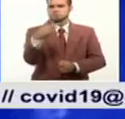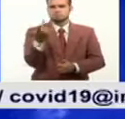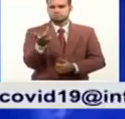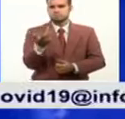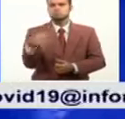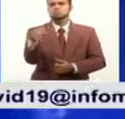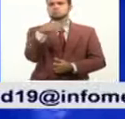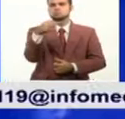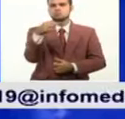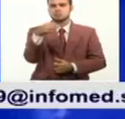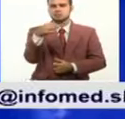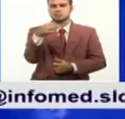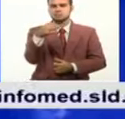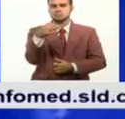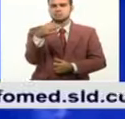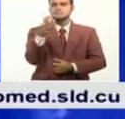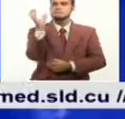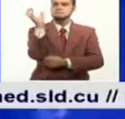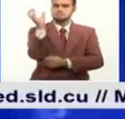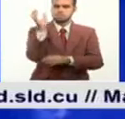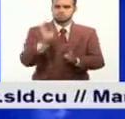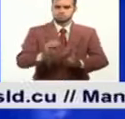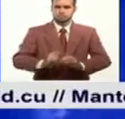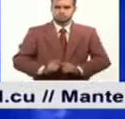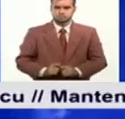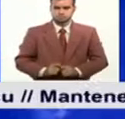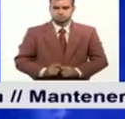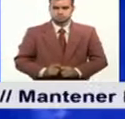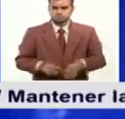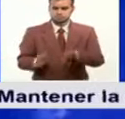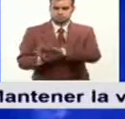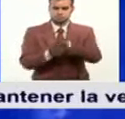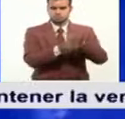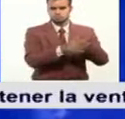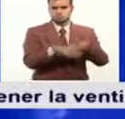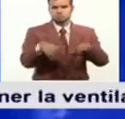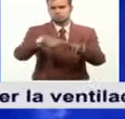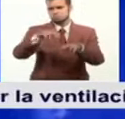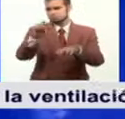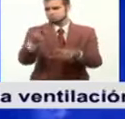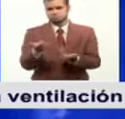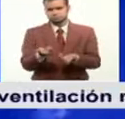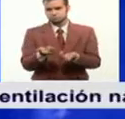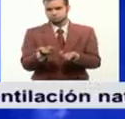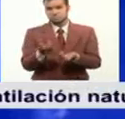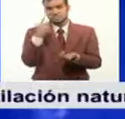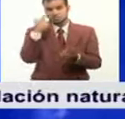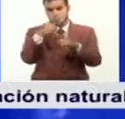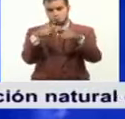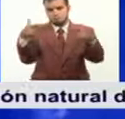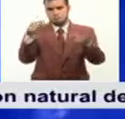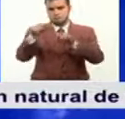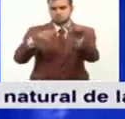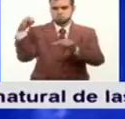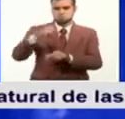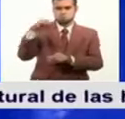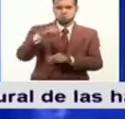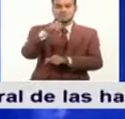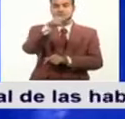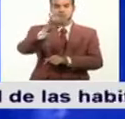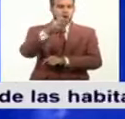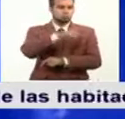Mella. Holguín confirma nuevamente una cifra elevada de casos importados, 16 en el día de